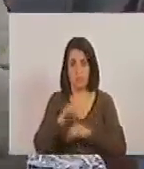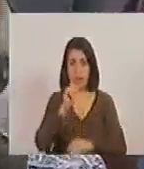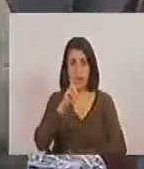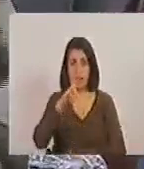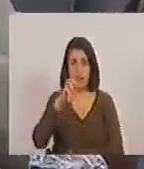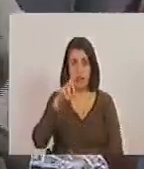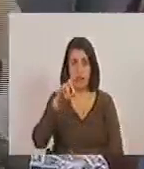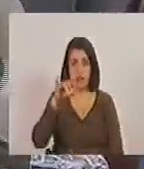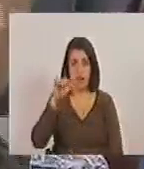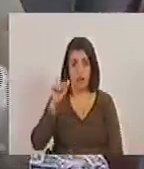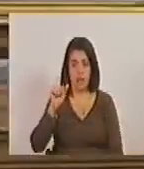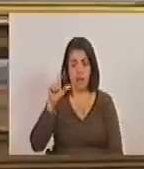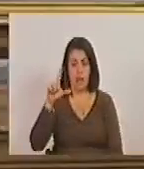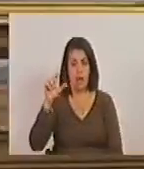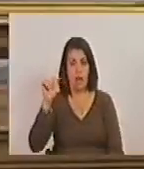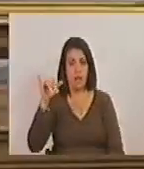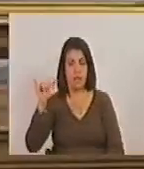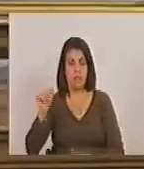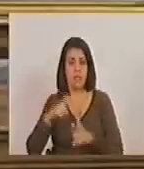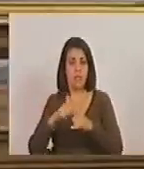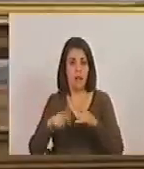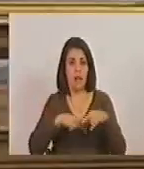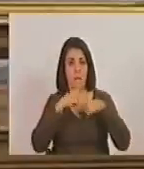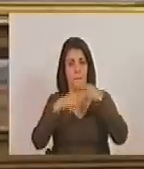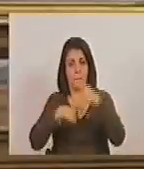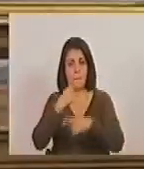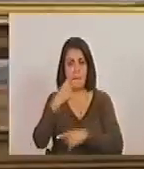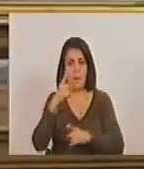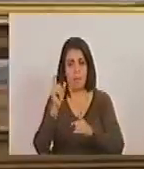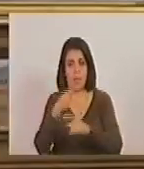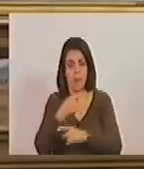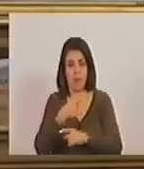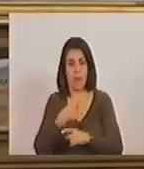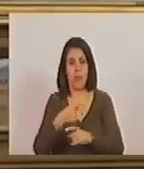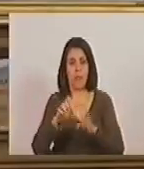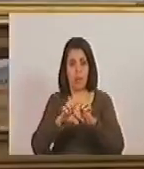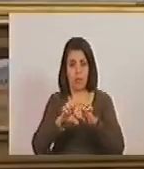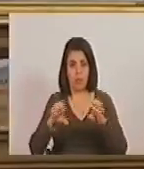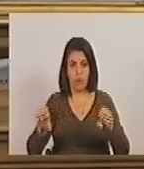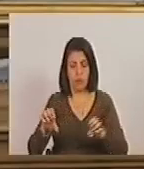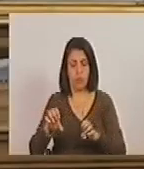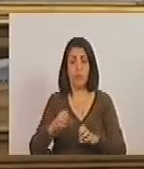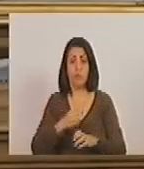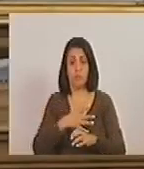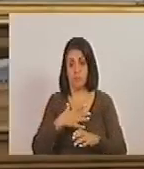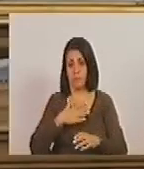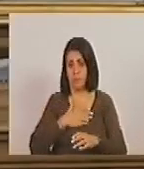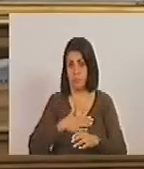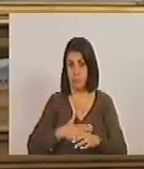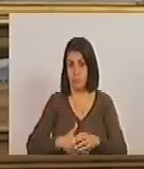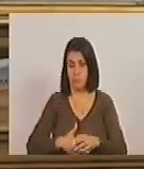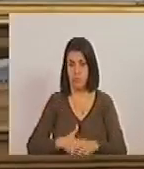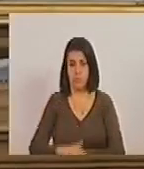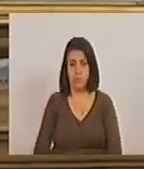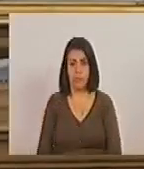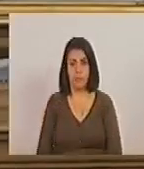Argelia Laya, que pasan al primer grado de la educación primaria.